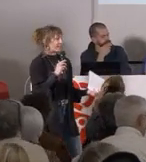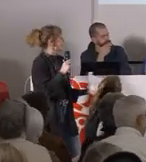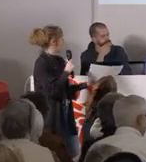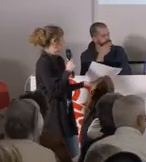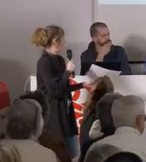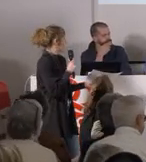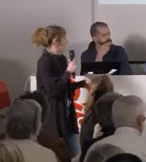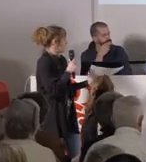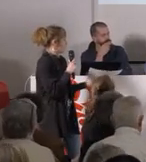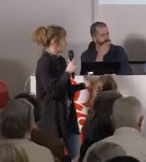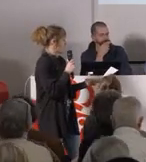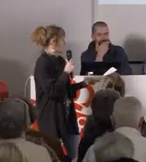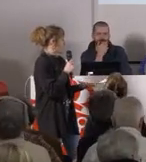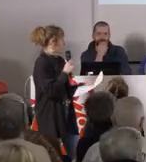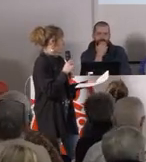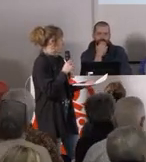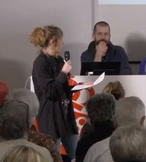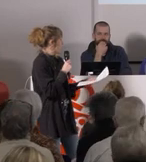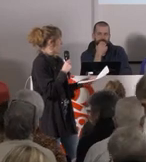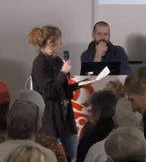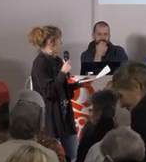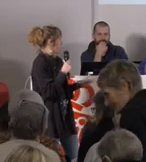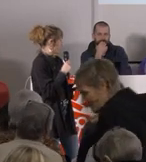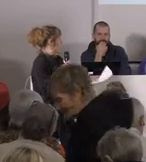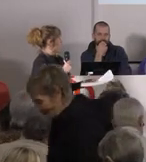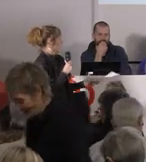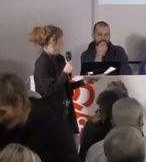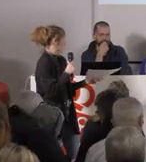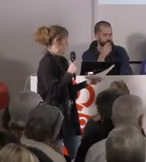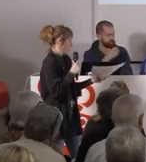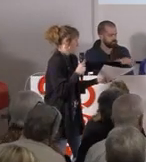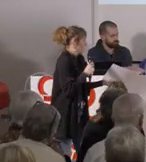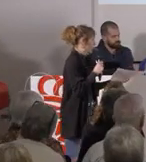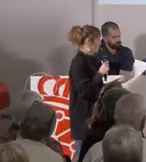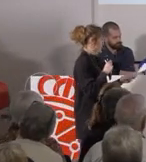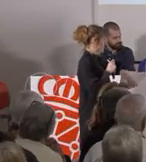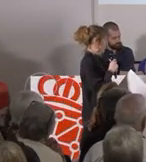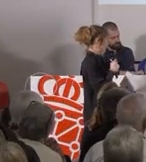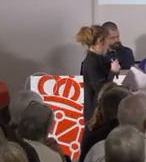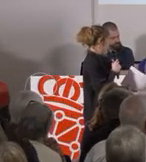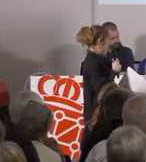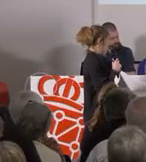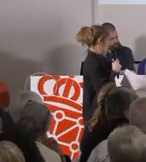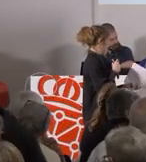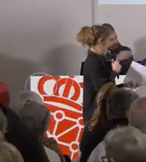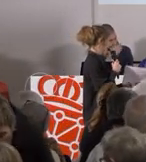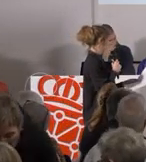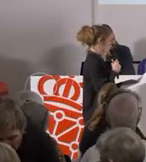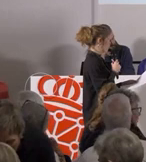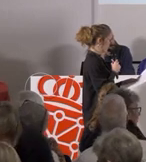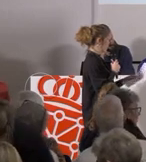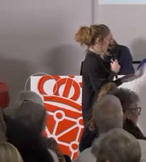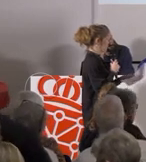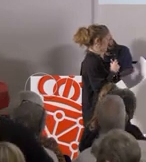ya tienen una experiencia en la vivencia, ¿no?, en este tipo